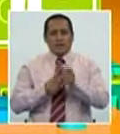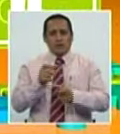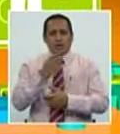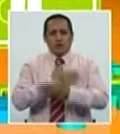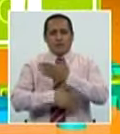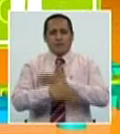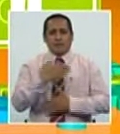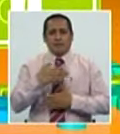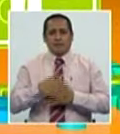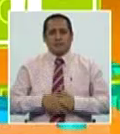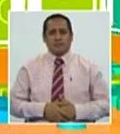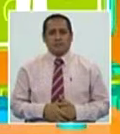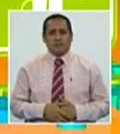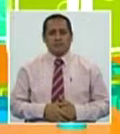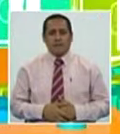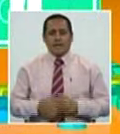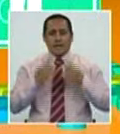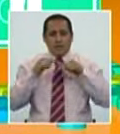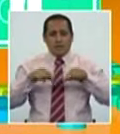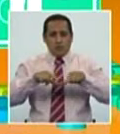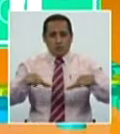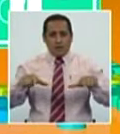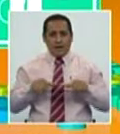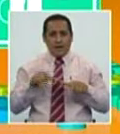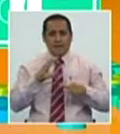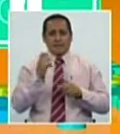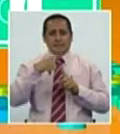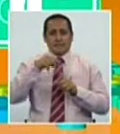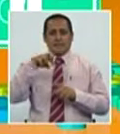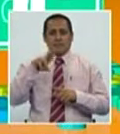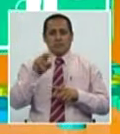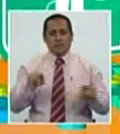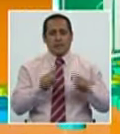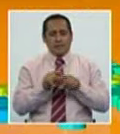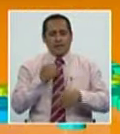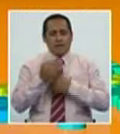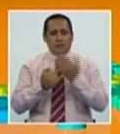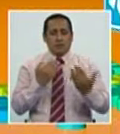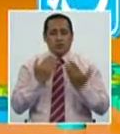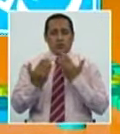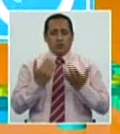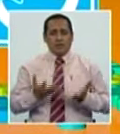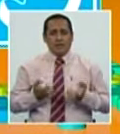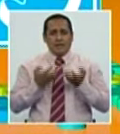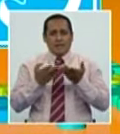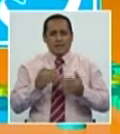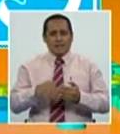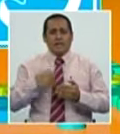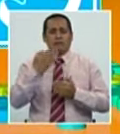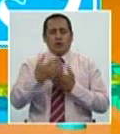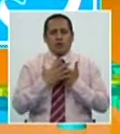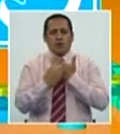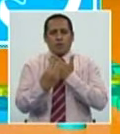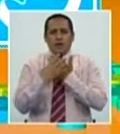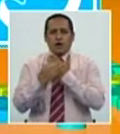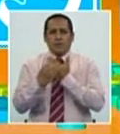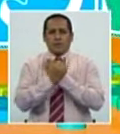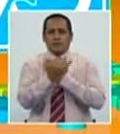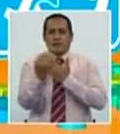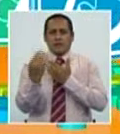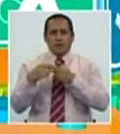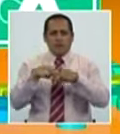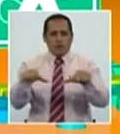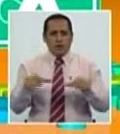gratuitamente a personas con discapacidad. Este CEDPRO está justamente desarrollando modelos que permiten después ser replicados en